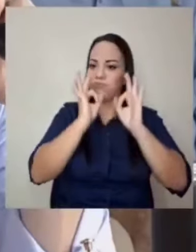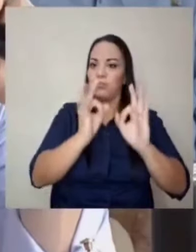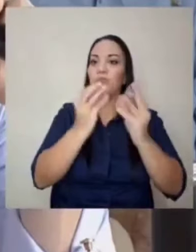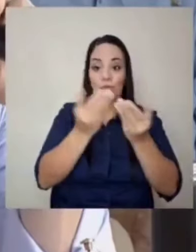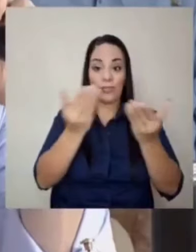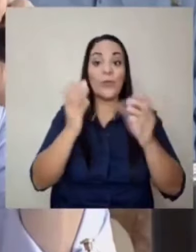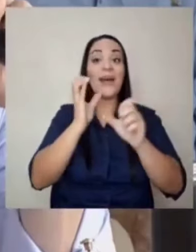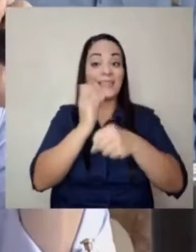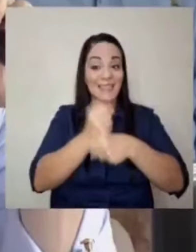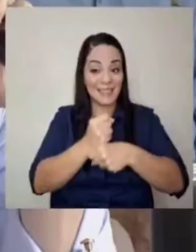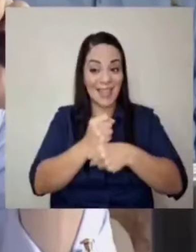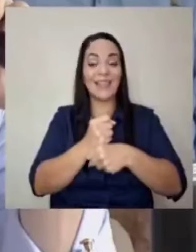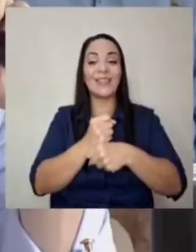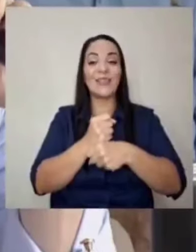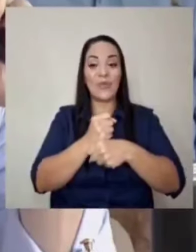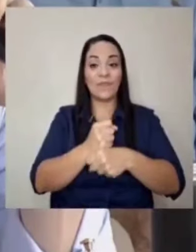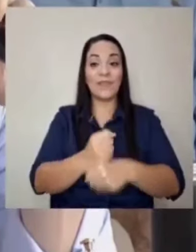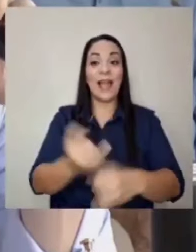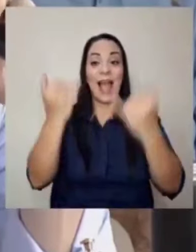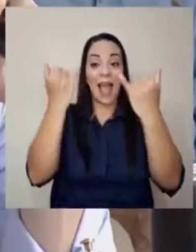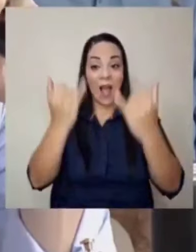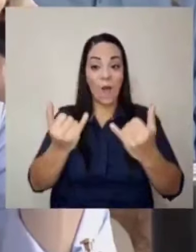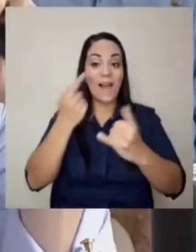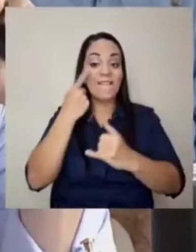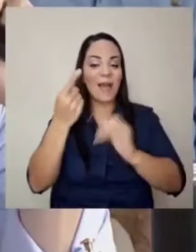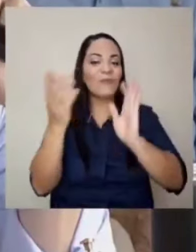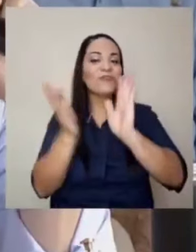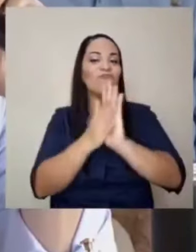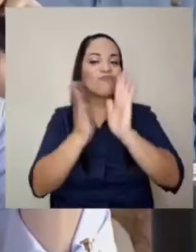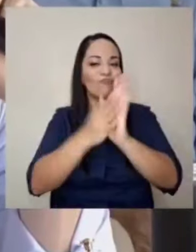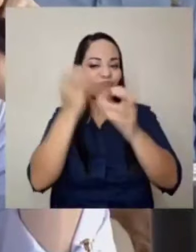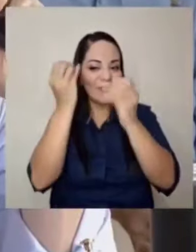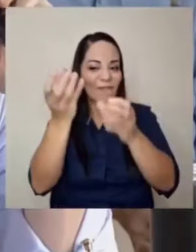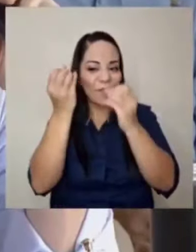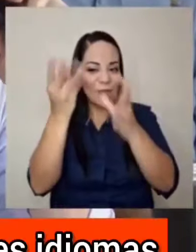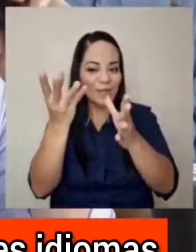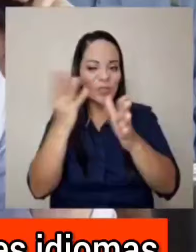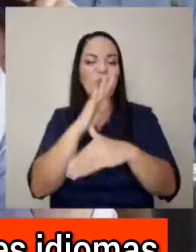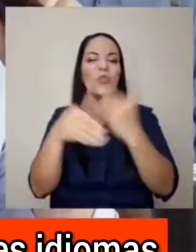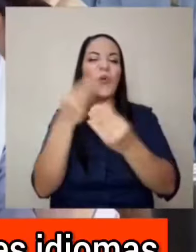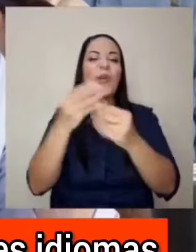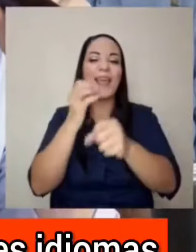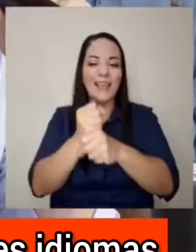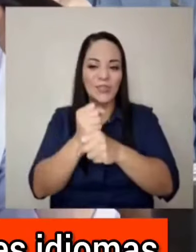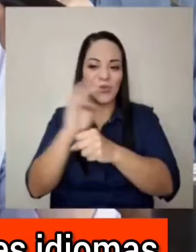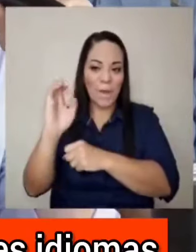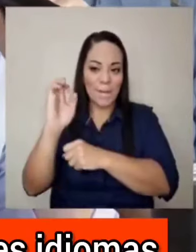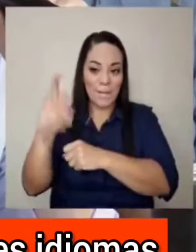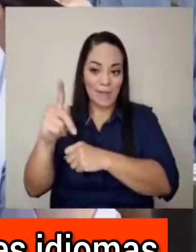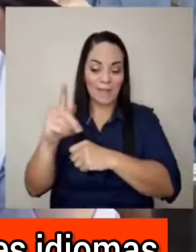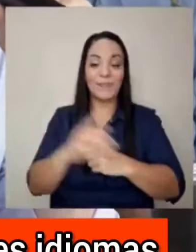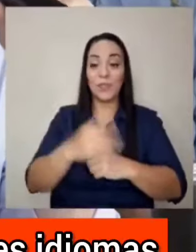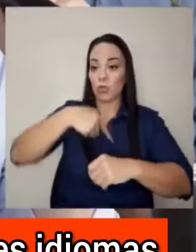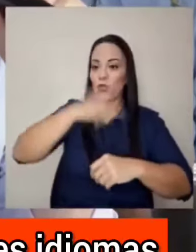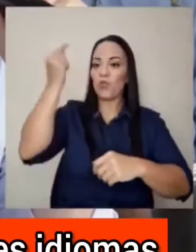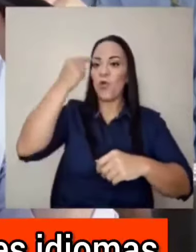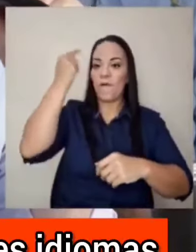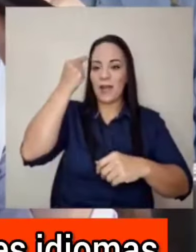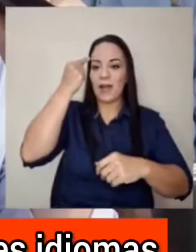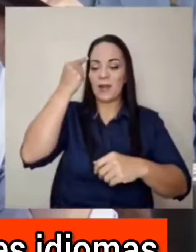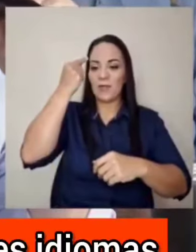Vean, rendición de cuentas clarita, porque en este gobierno hablamos